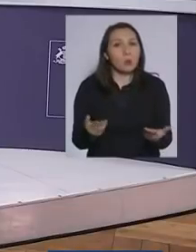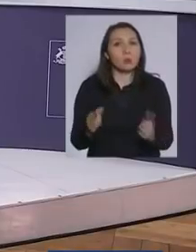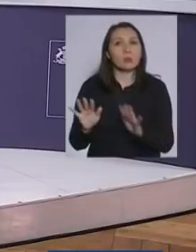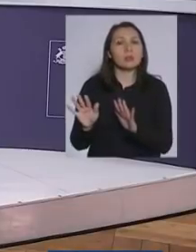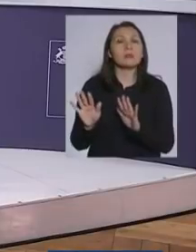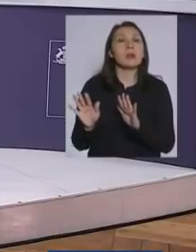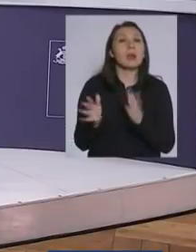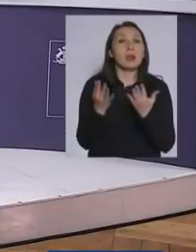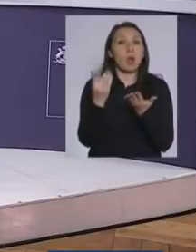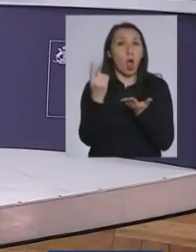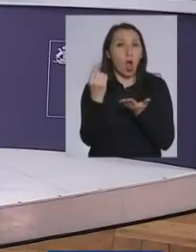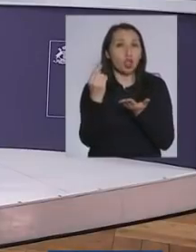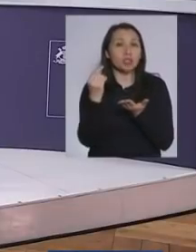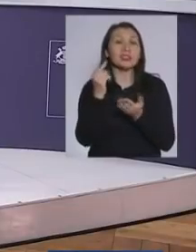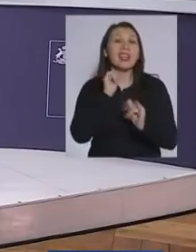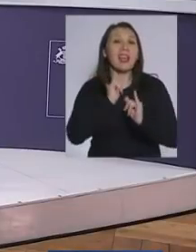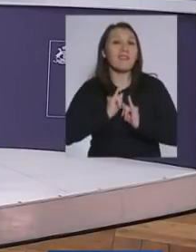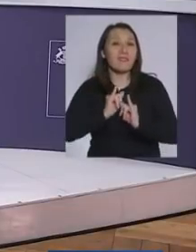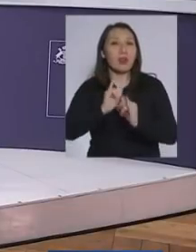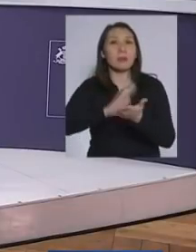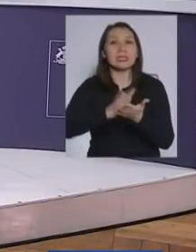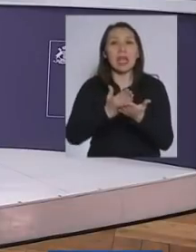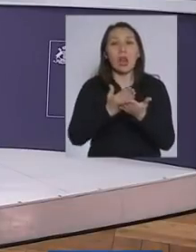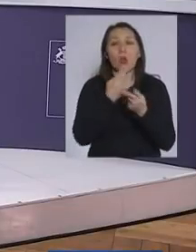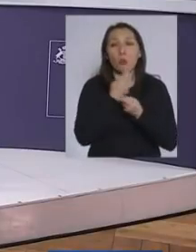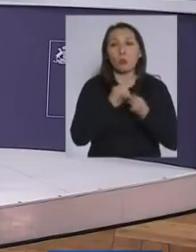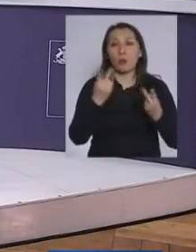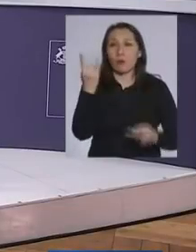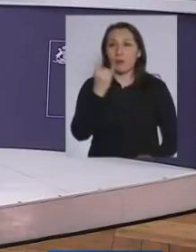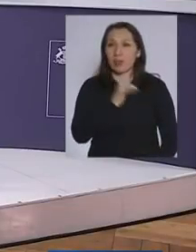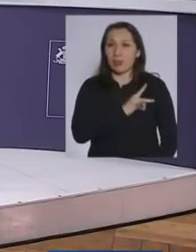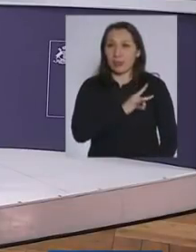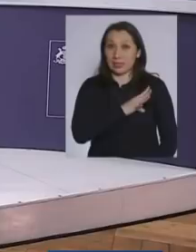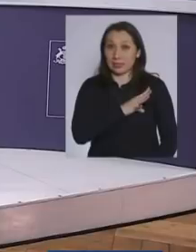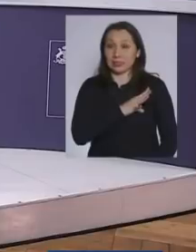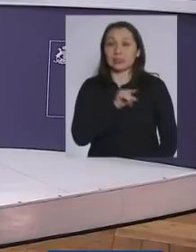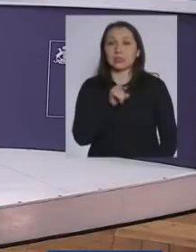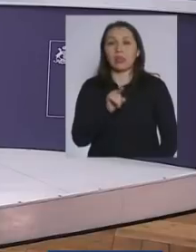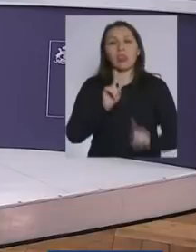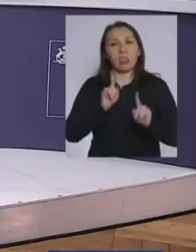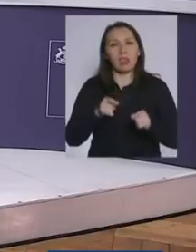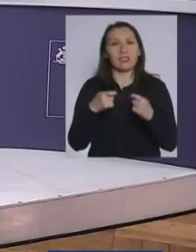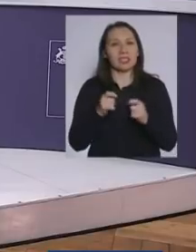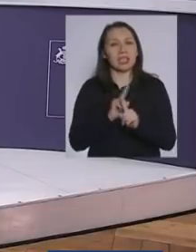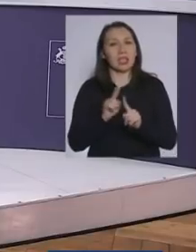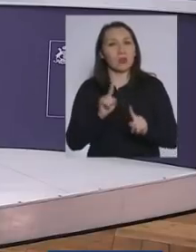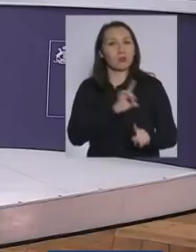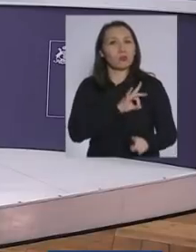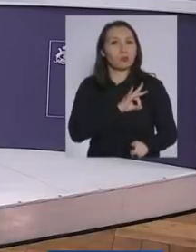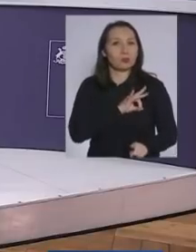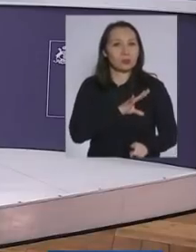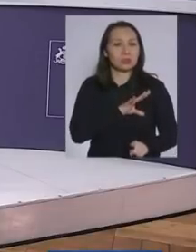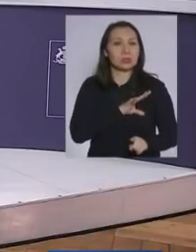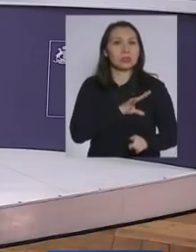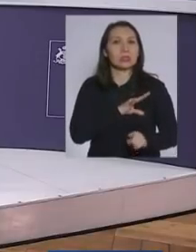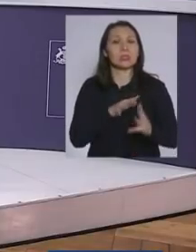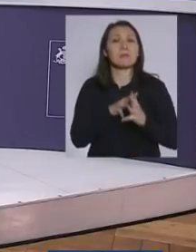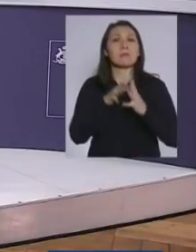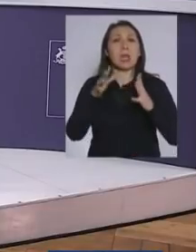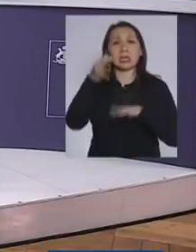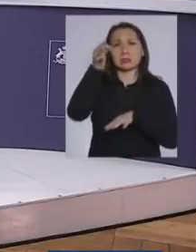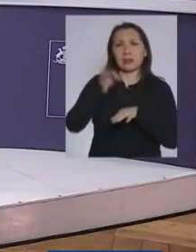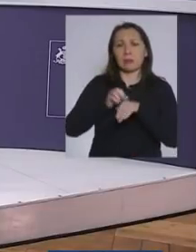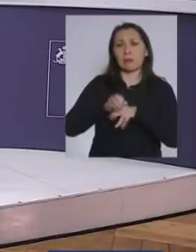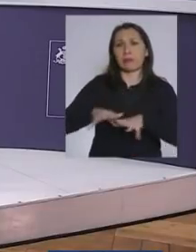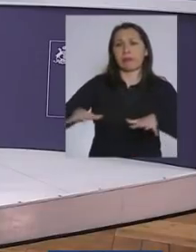11º informe de la Escuela de Salud Pública de la Universidad de Chile plantea que se debe evitar en Chile una endemia alta, como se está